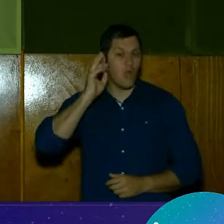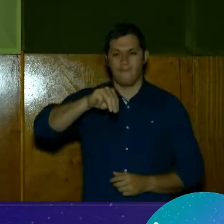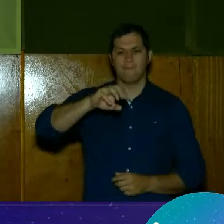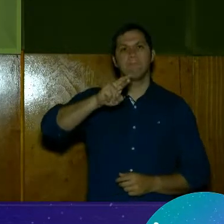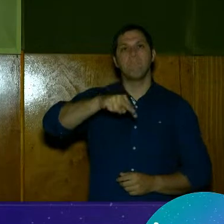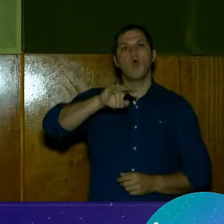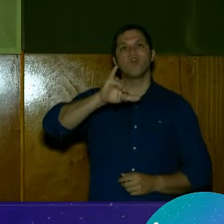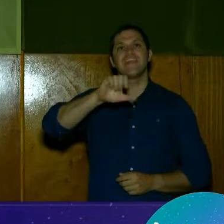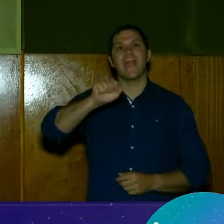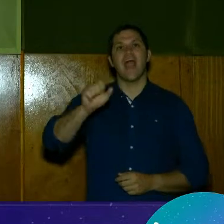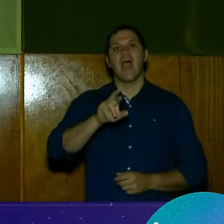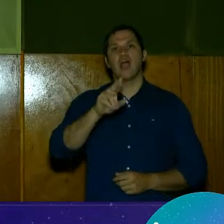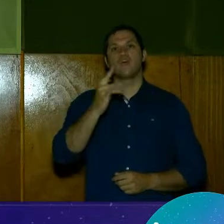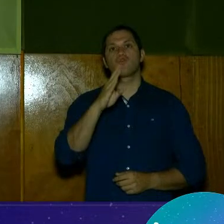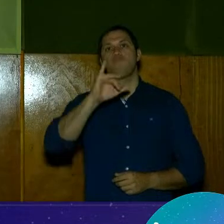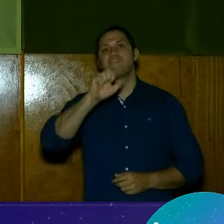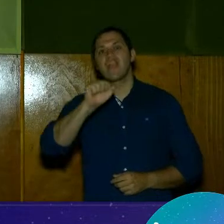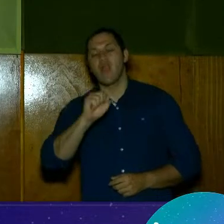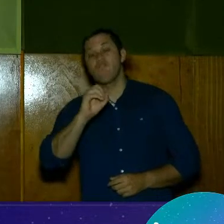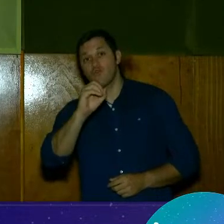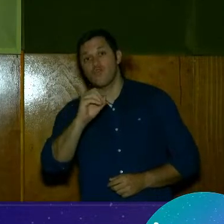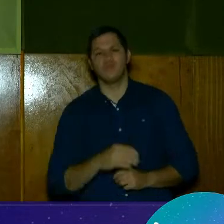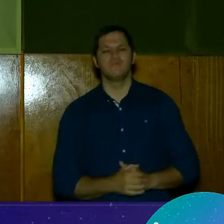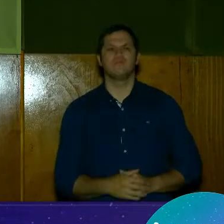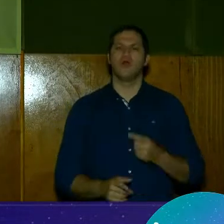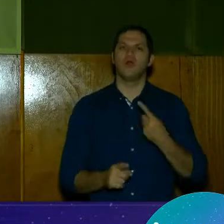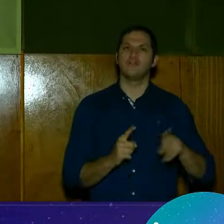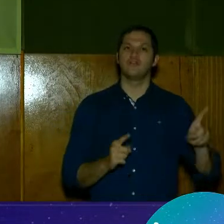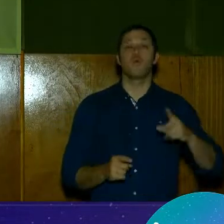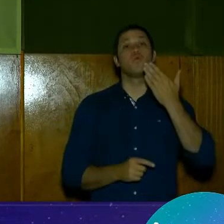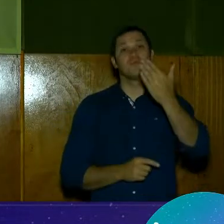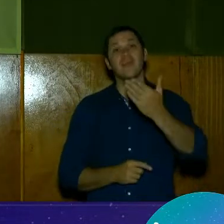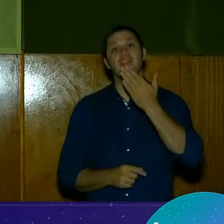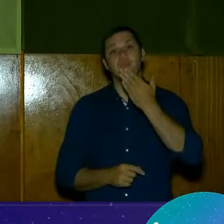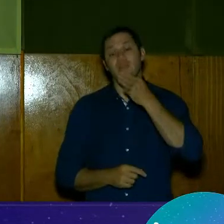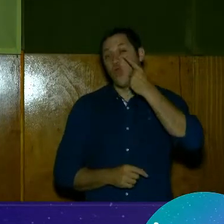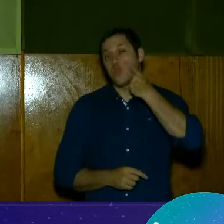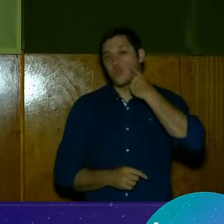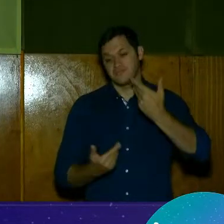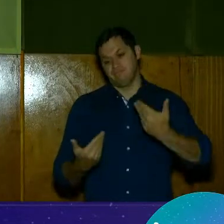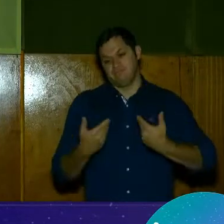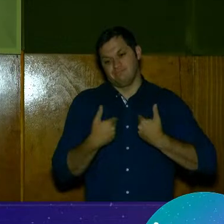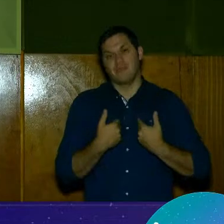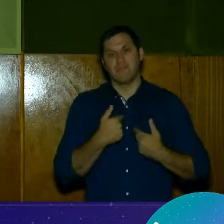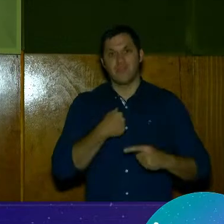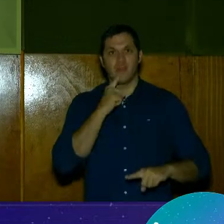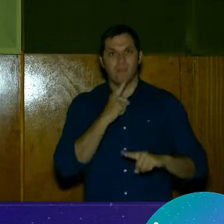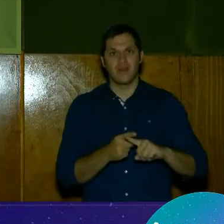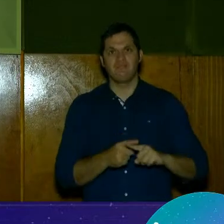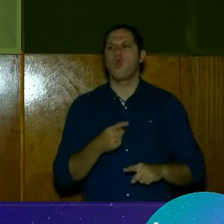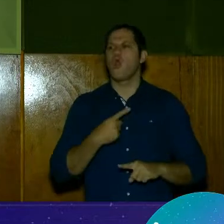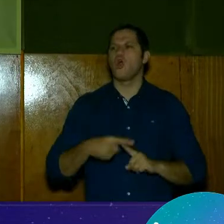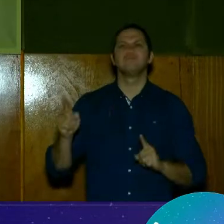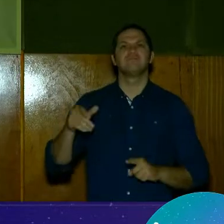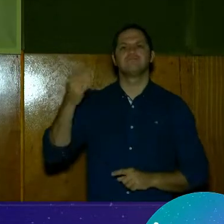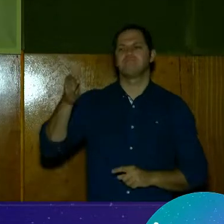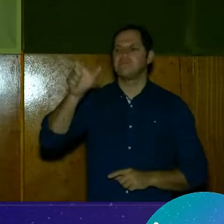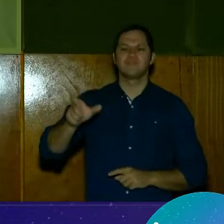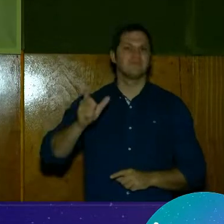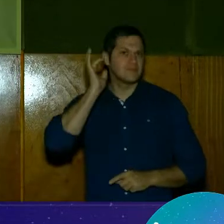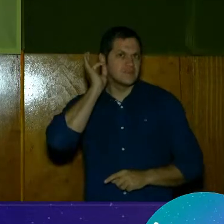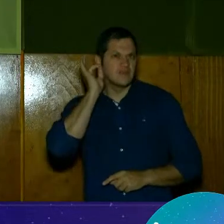estamos aquí en 2022 quizás y yo les preguntaría por astrónomas ahora si se les ocurriría mónica rubio por